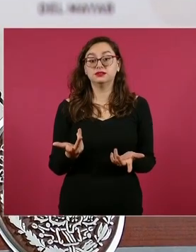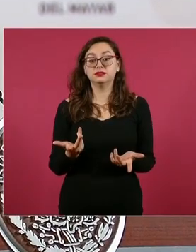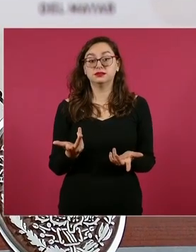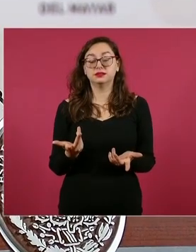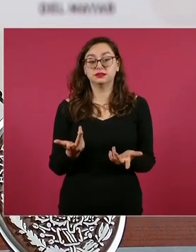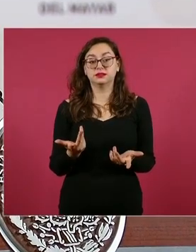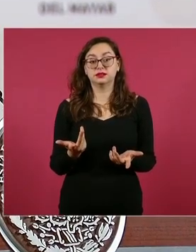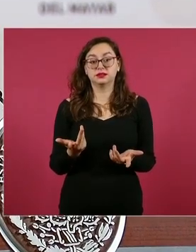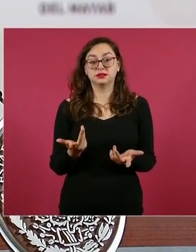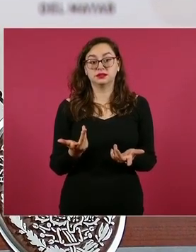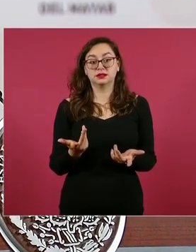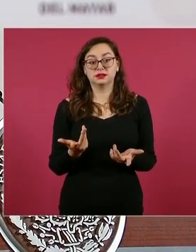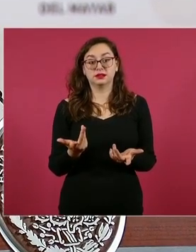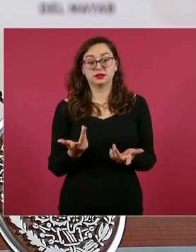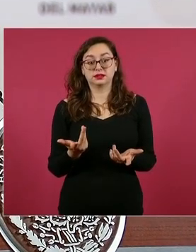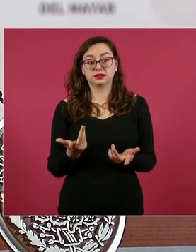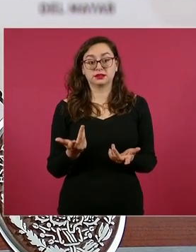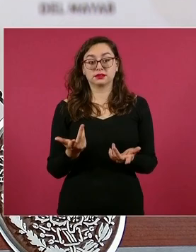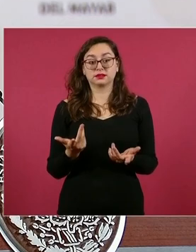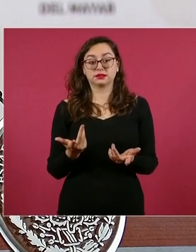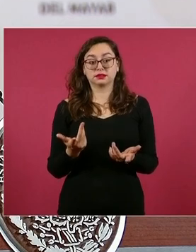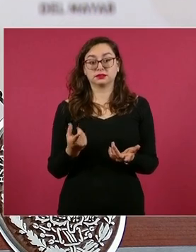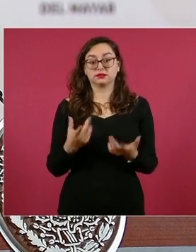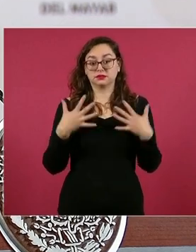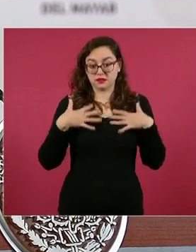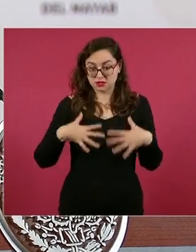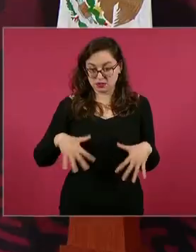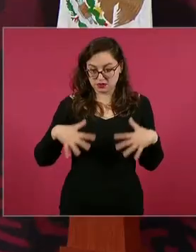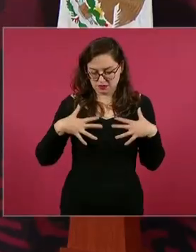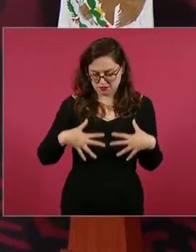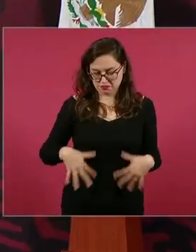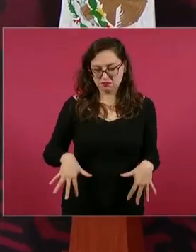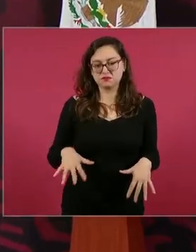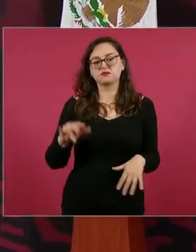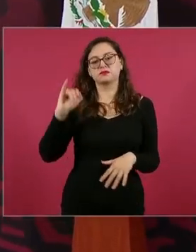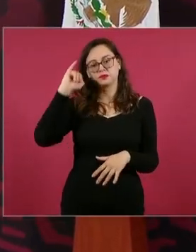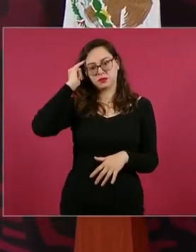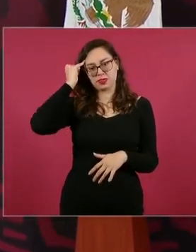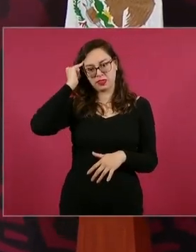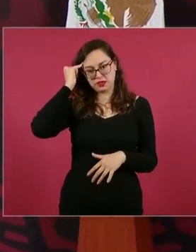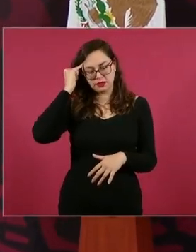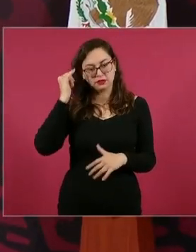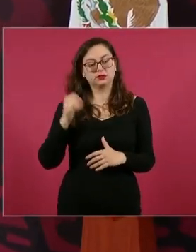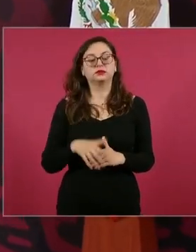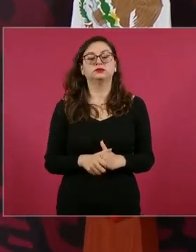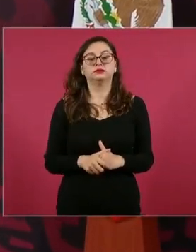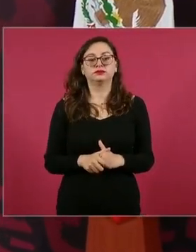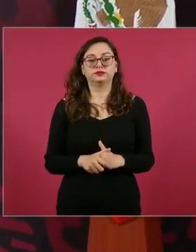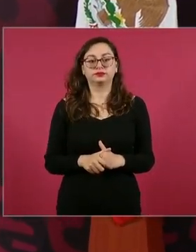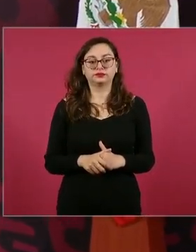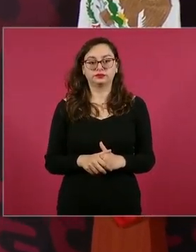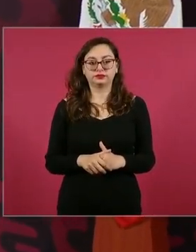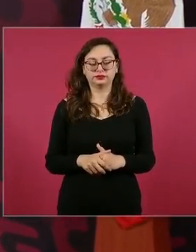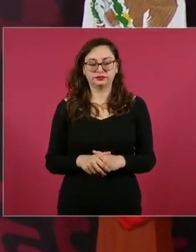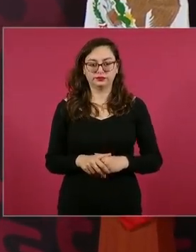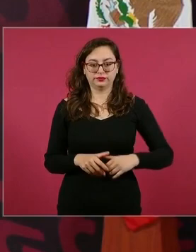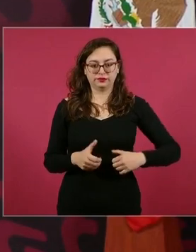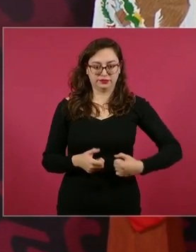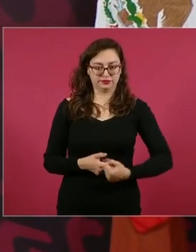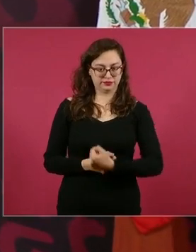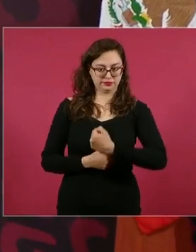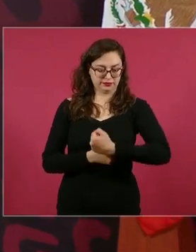este con su vestimenta maya y unos